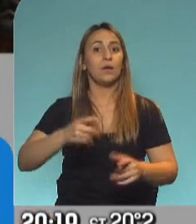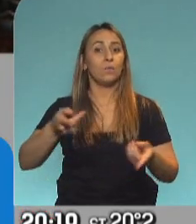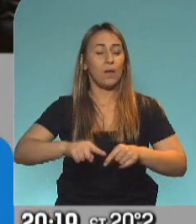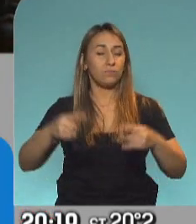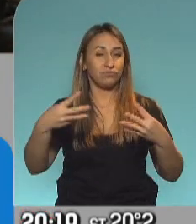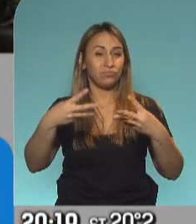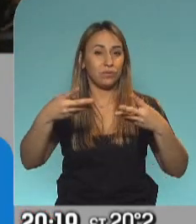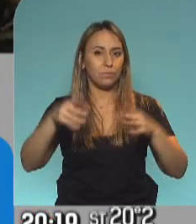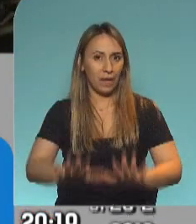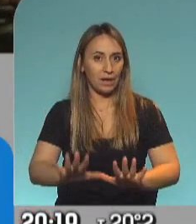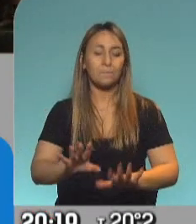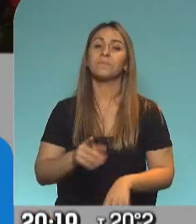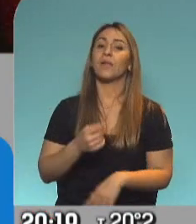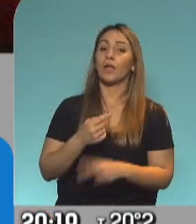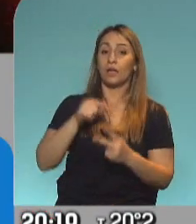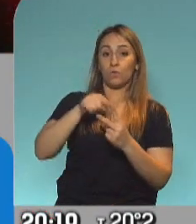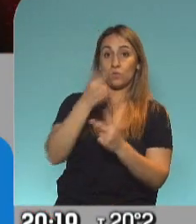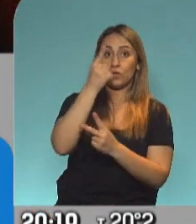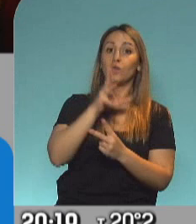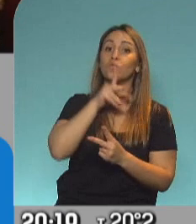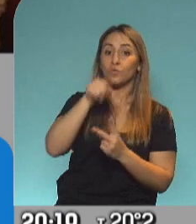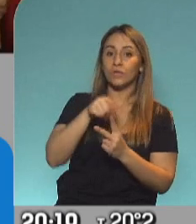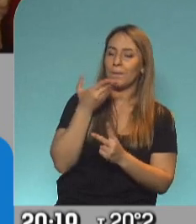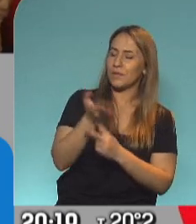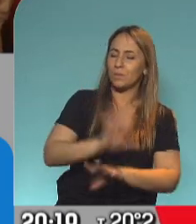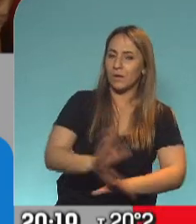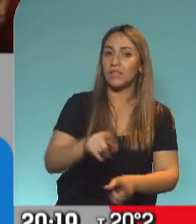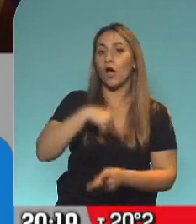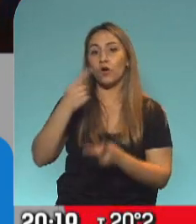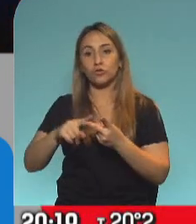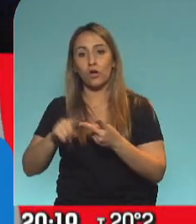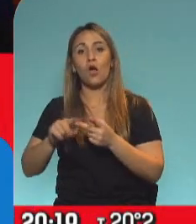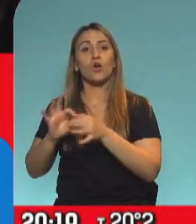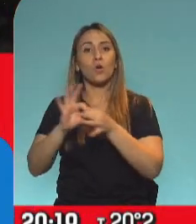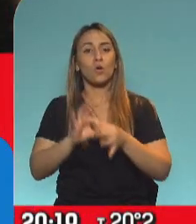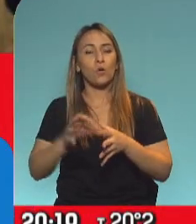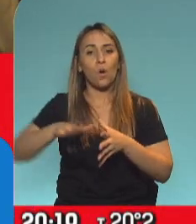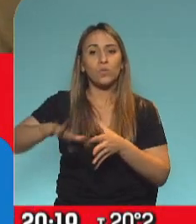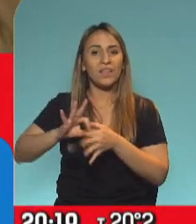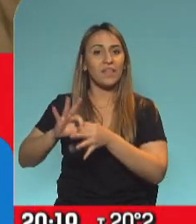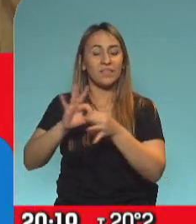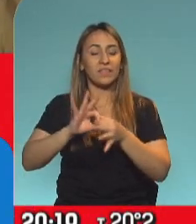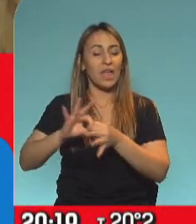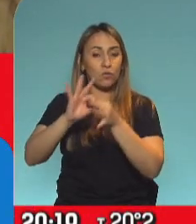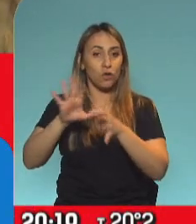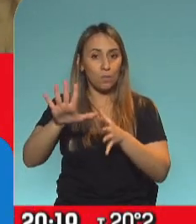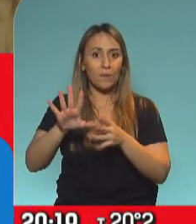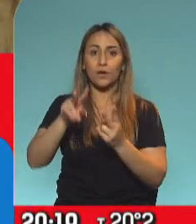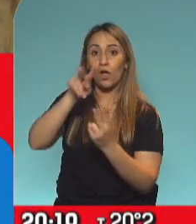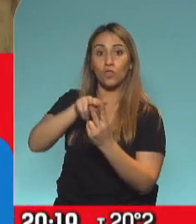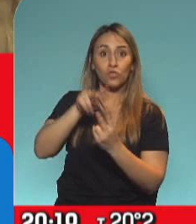Rusia, el otro por parte de Comunidad Europea, por el grupo de Minsk, pero las dos ceses de fuego